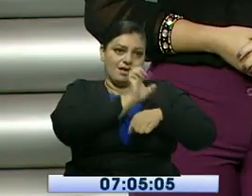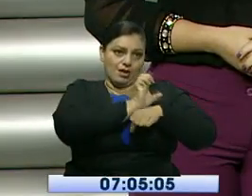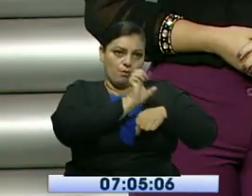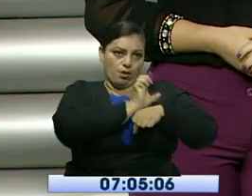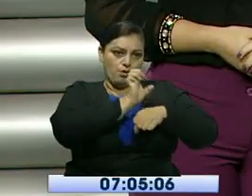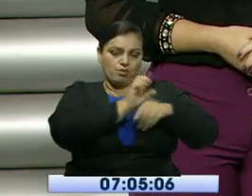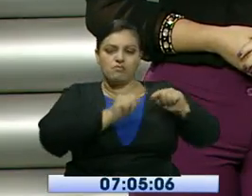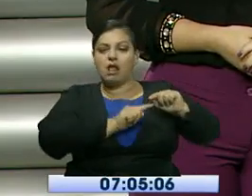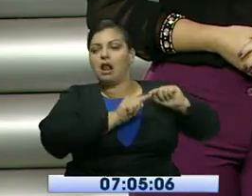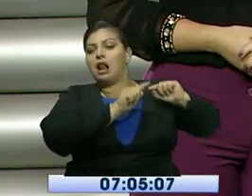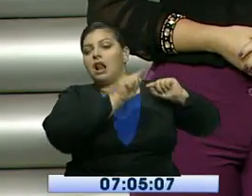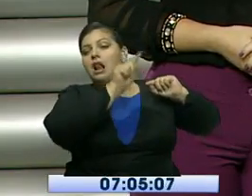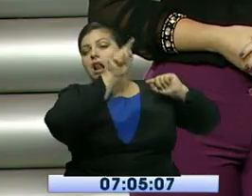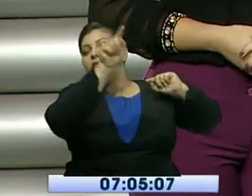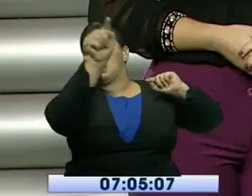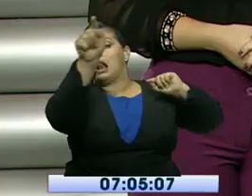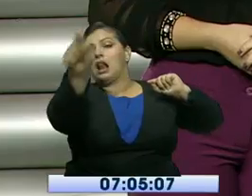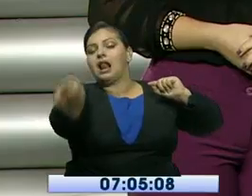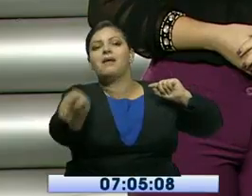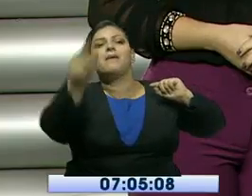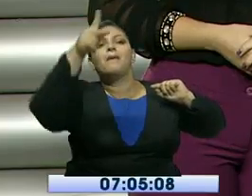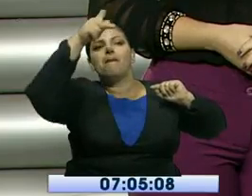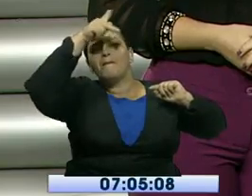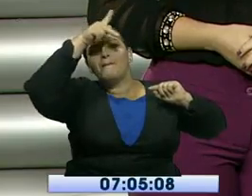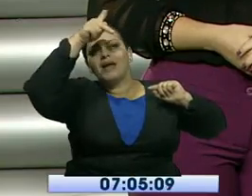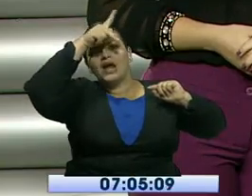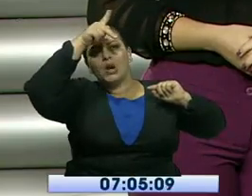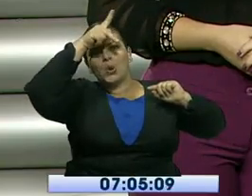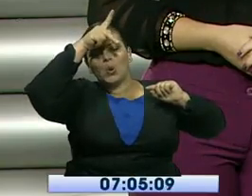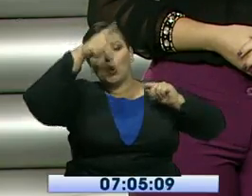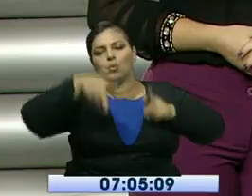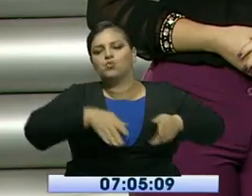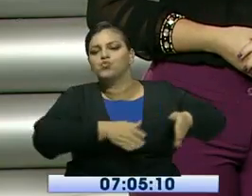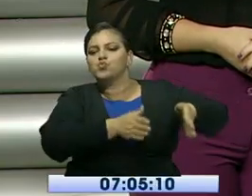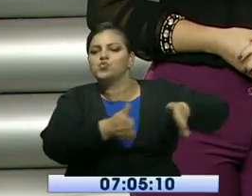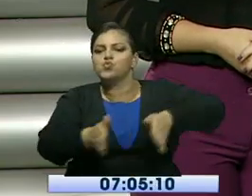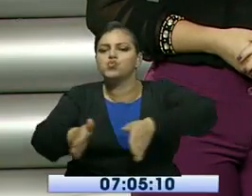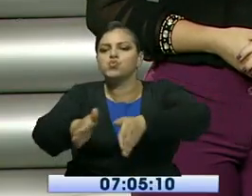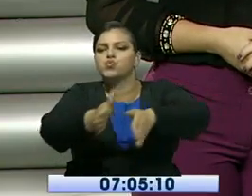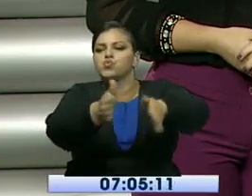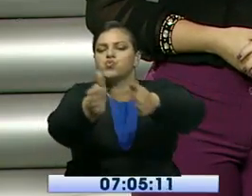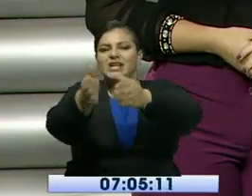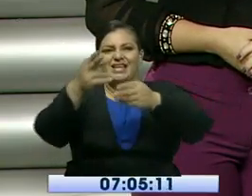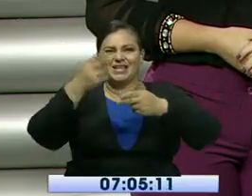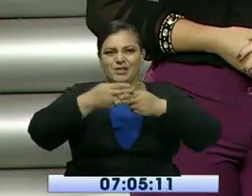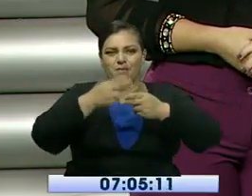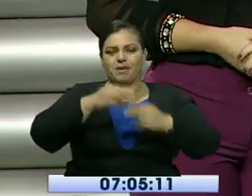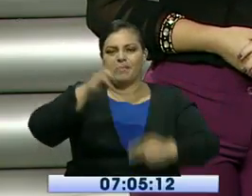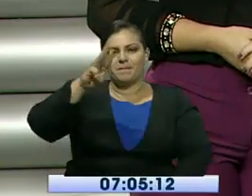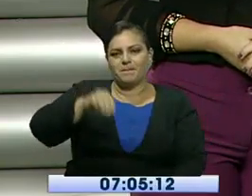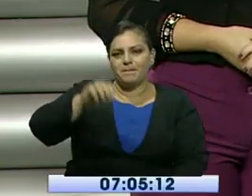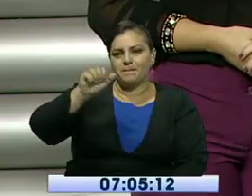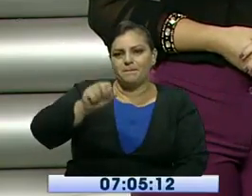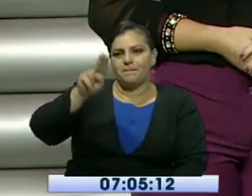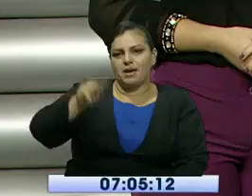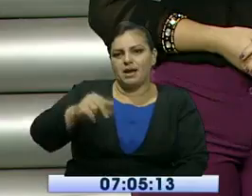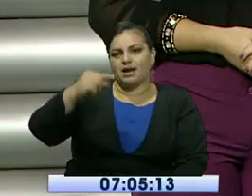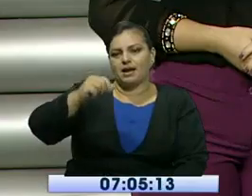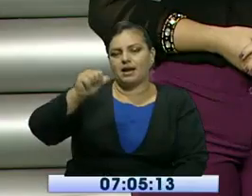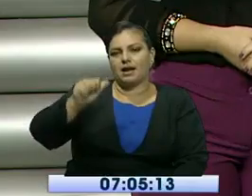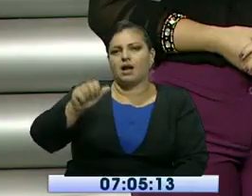Urco Casitas, que forma parte de una iniciativa para impulsar el turismo en la zona sur del Ecuador y en el norte de